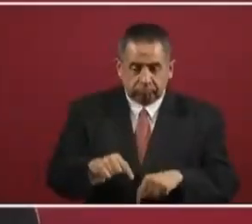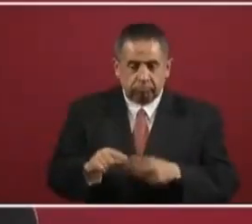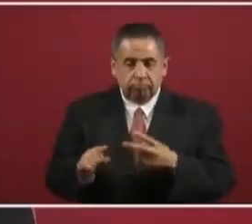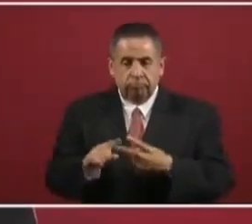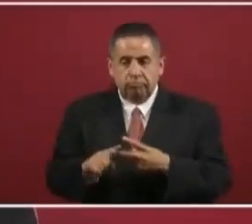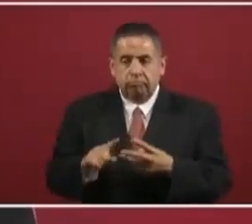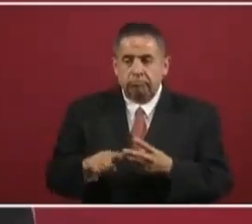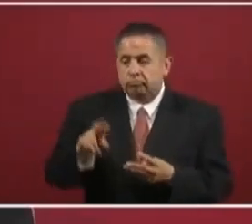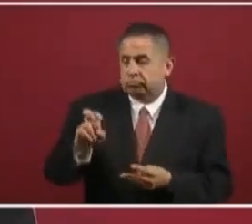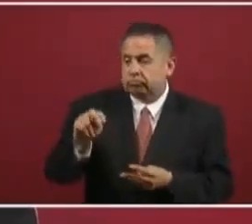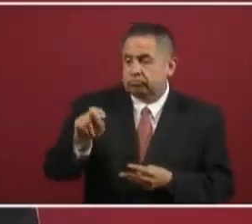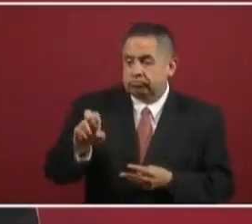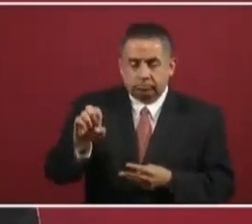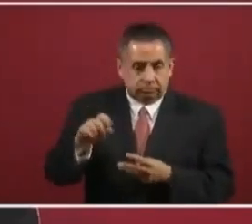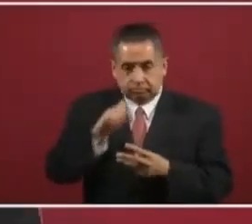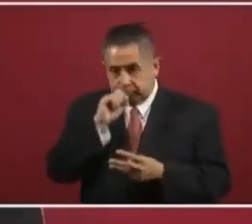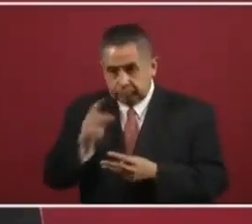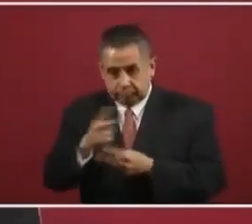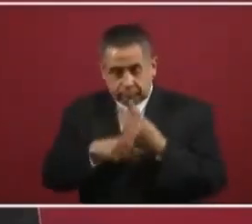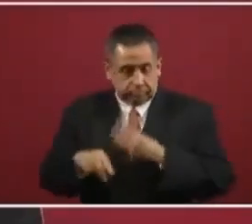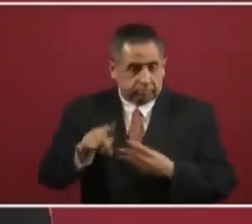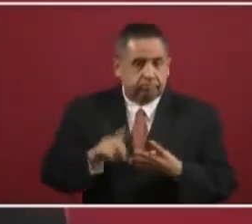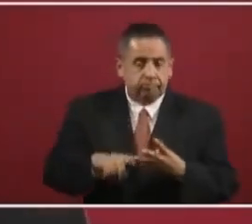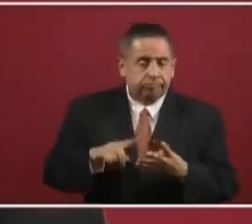viene Javier May